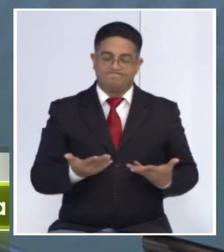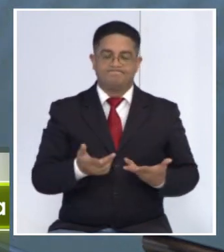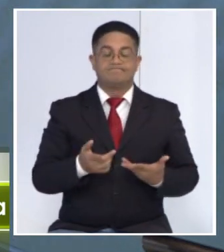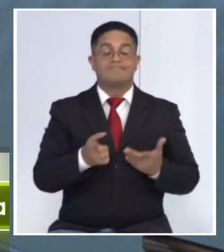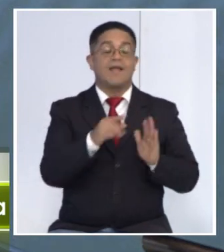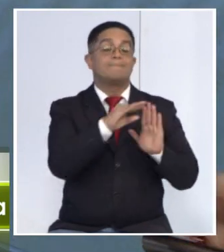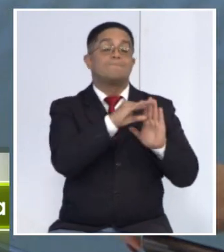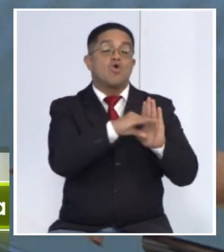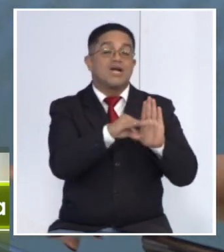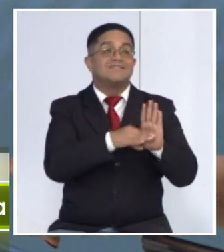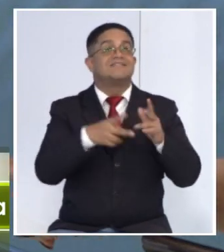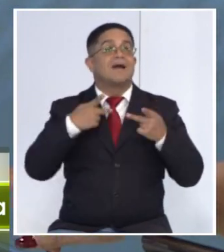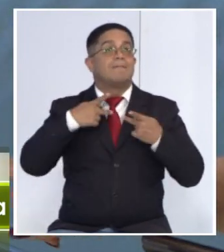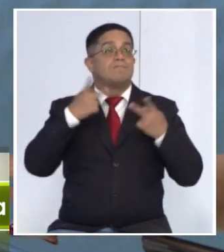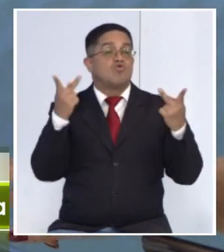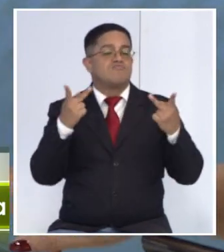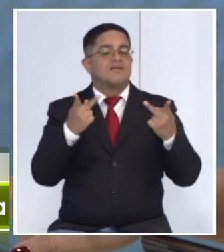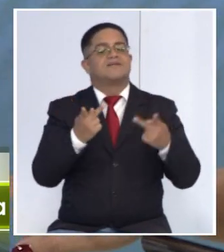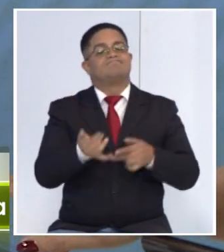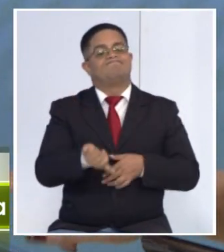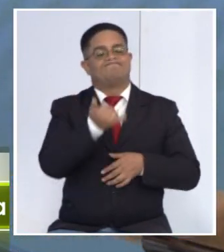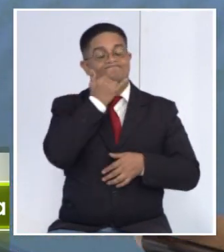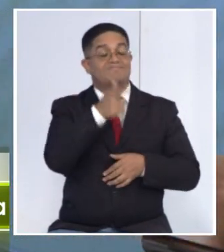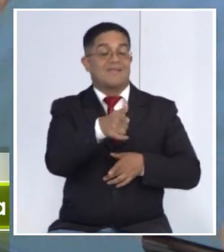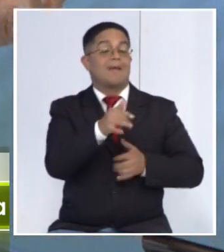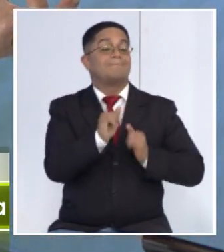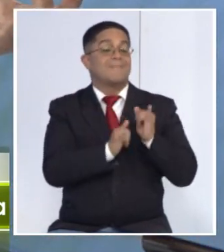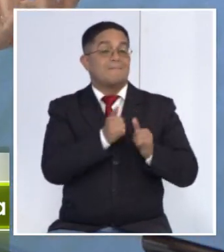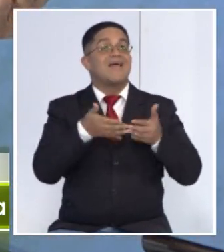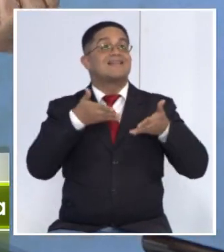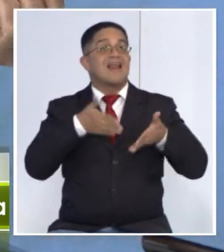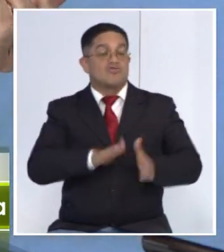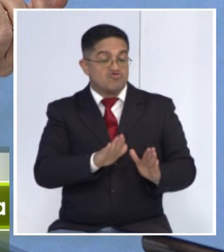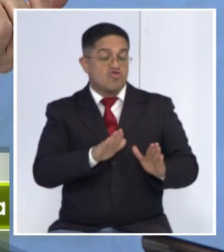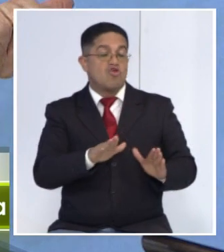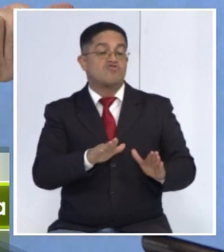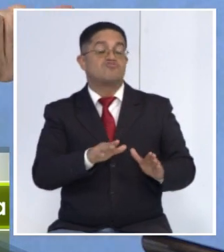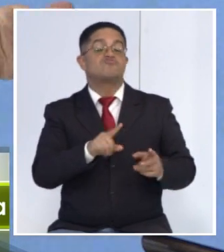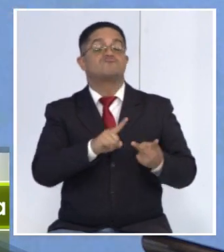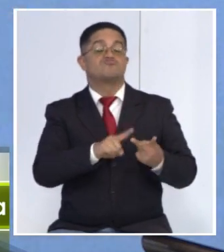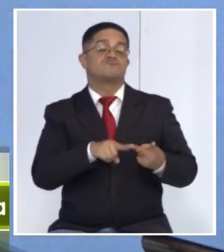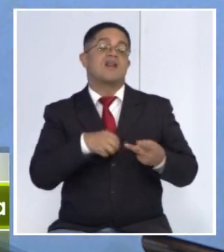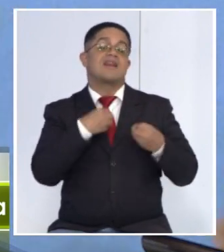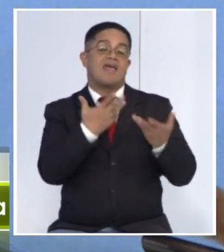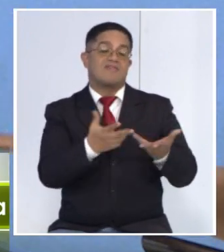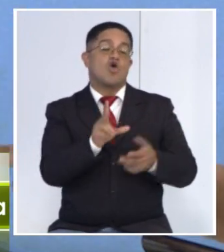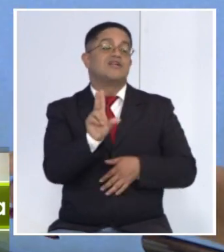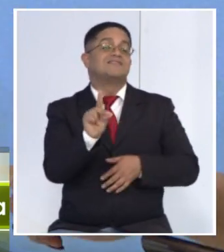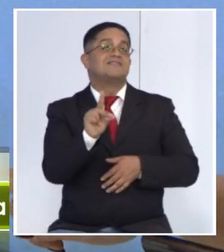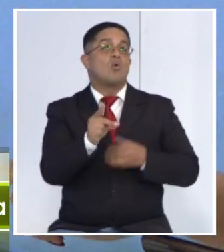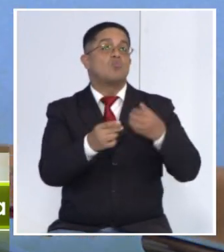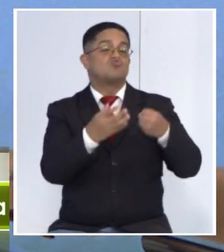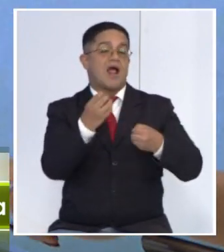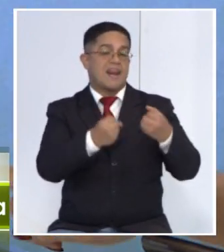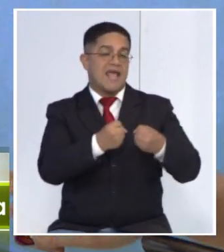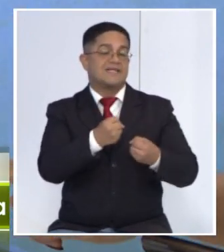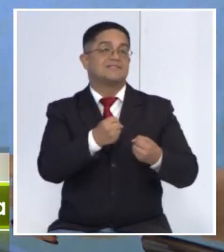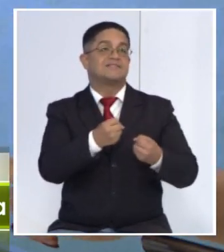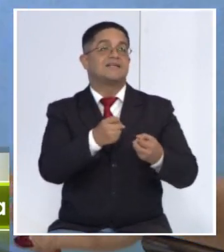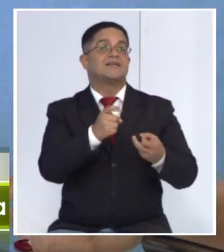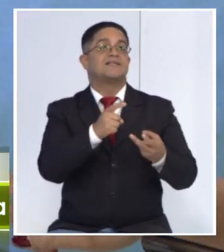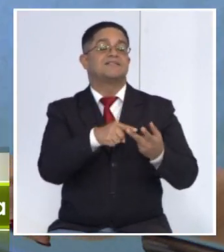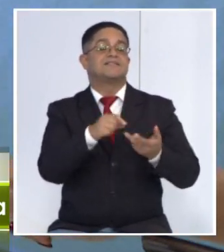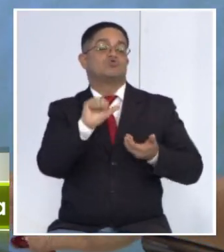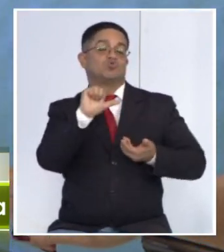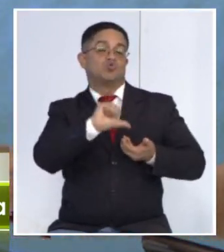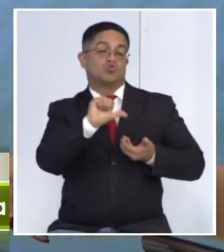políticas públicas fallaron allí. Ese bebé nació, le dieron un sucedáneo de leche materna al nacer, le dieron alimentación con un tetero